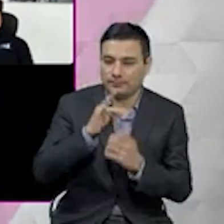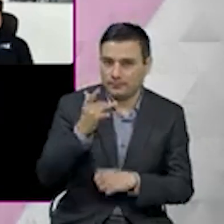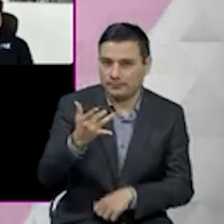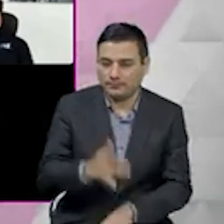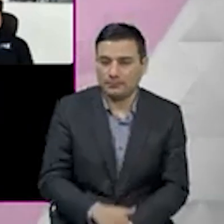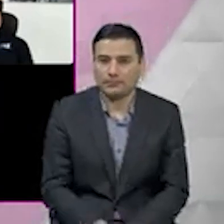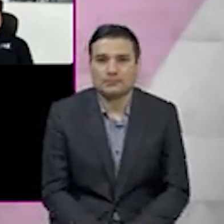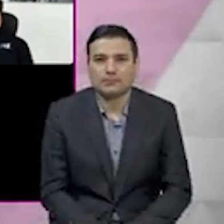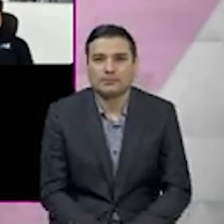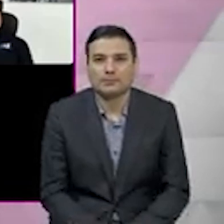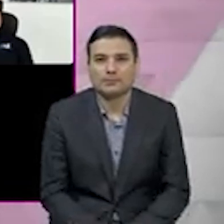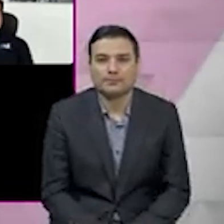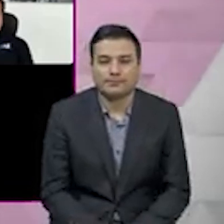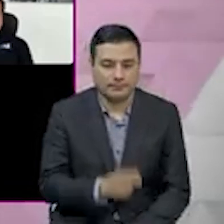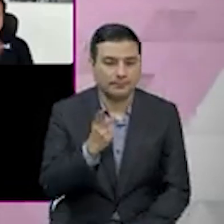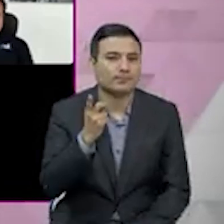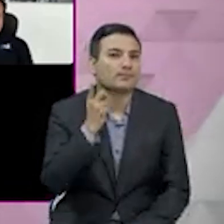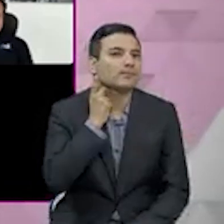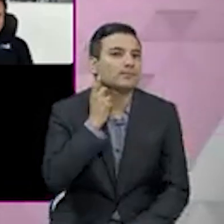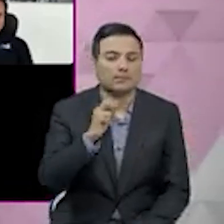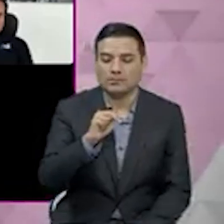Adelante, diputado Fernández Noroña.